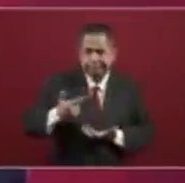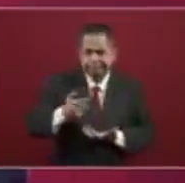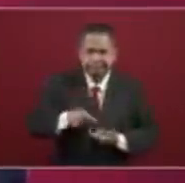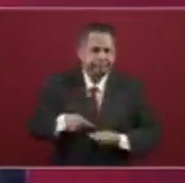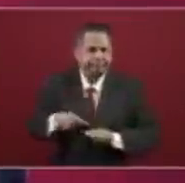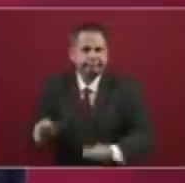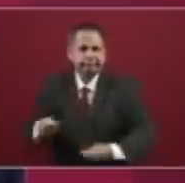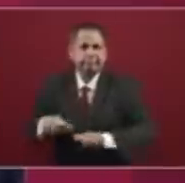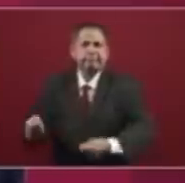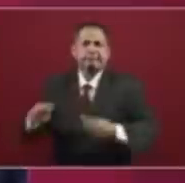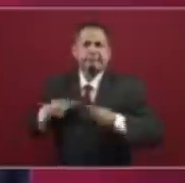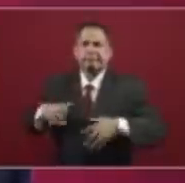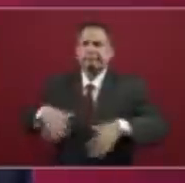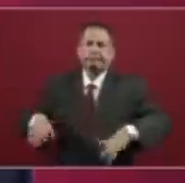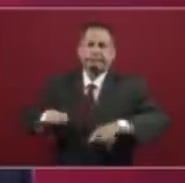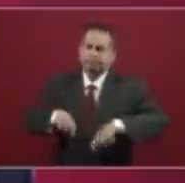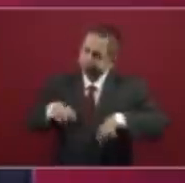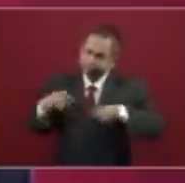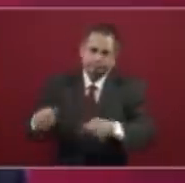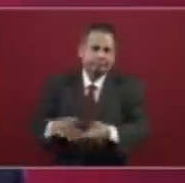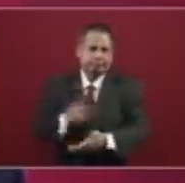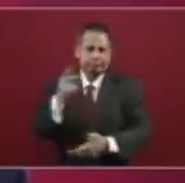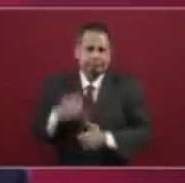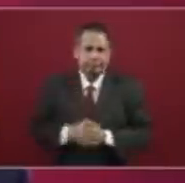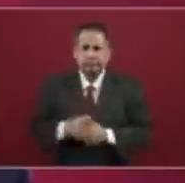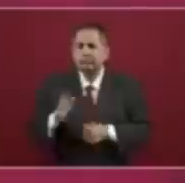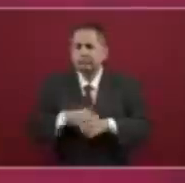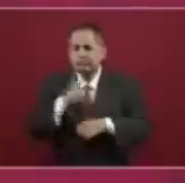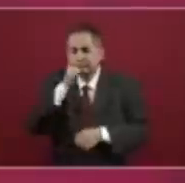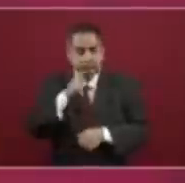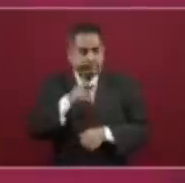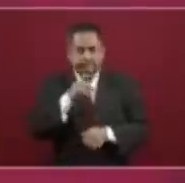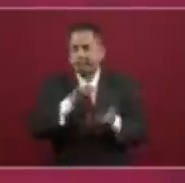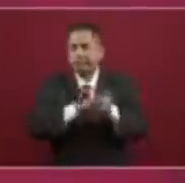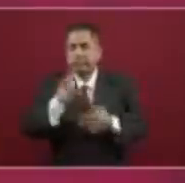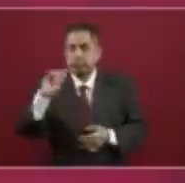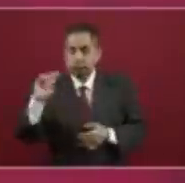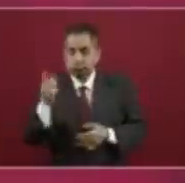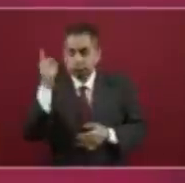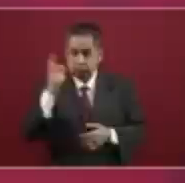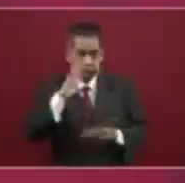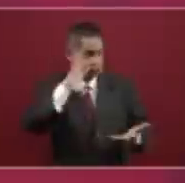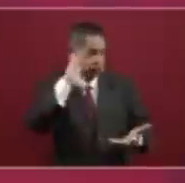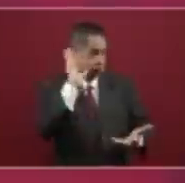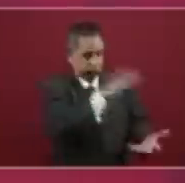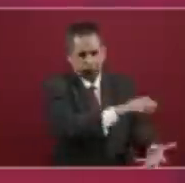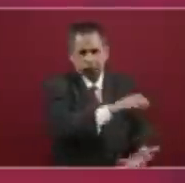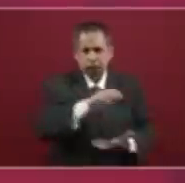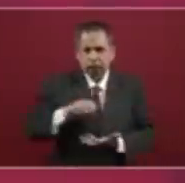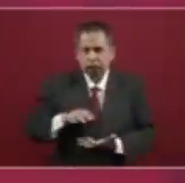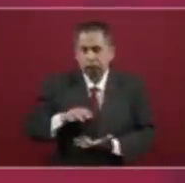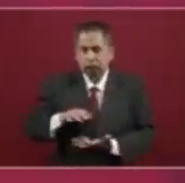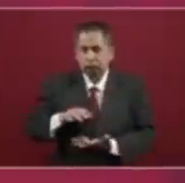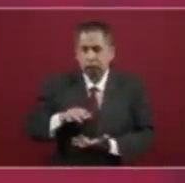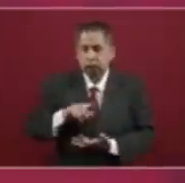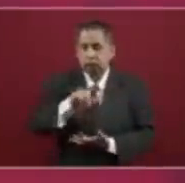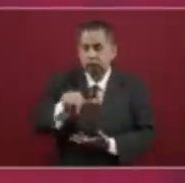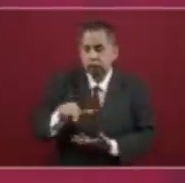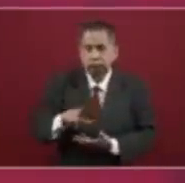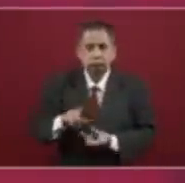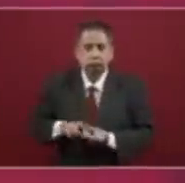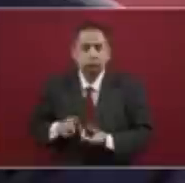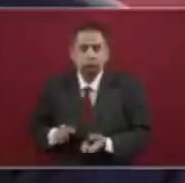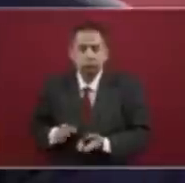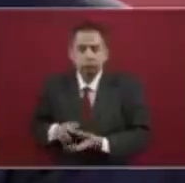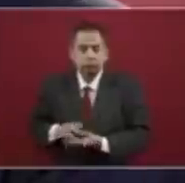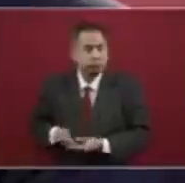porque se confiscan dólares y no se sabe